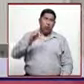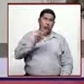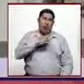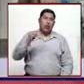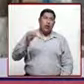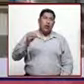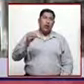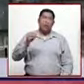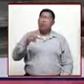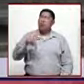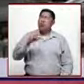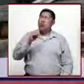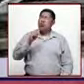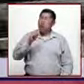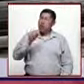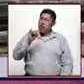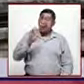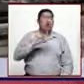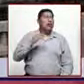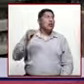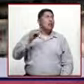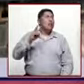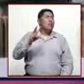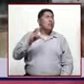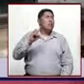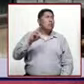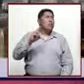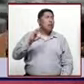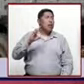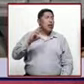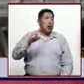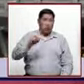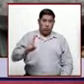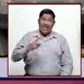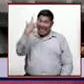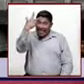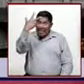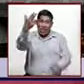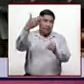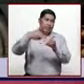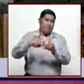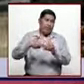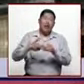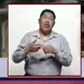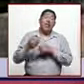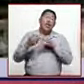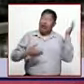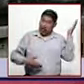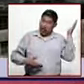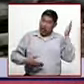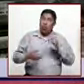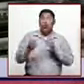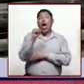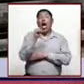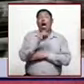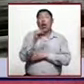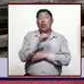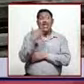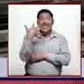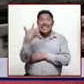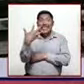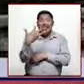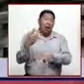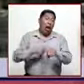de servicio Veracruz. De acuerdo al volumen de la repetitividad de estos vehículos, que los 5 estaban haciendo